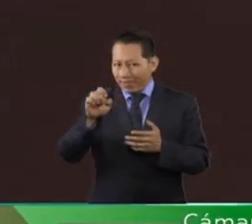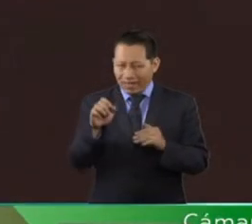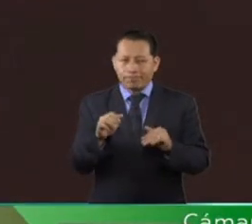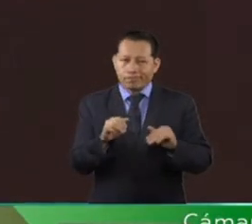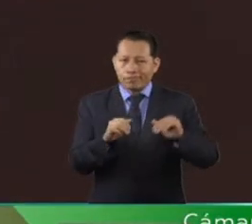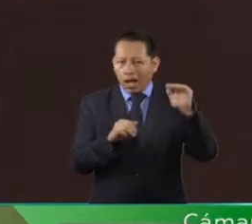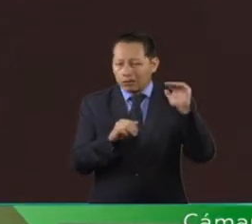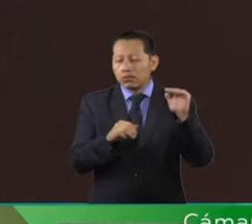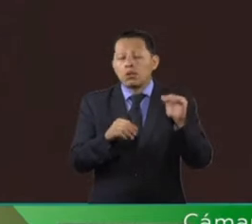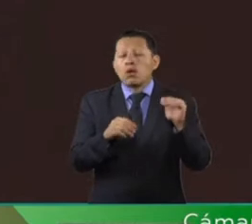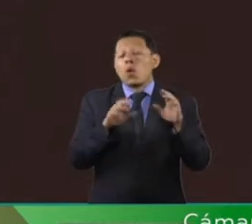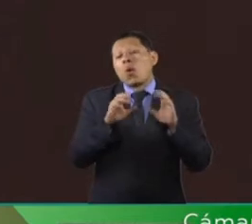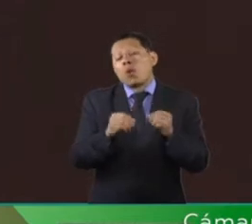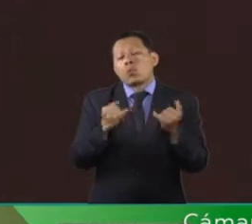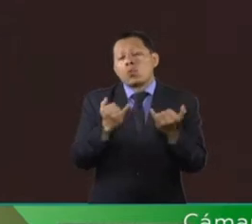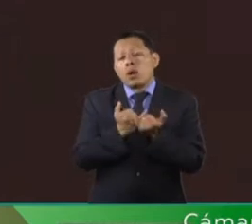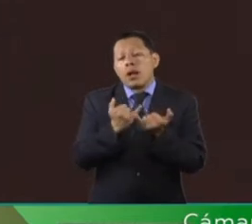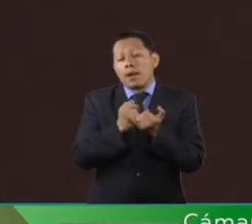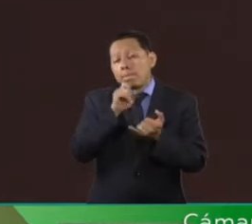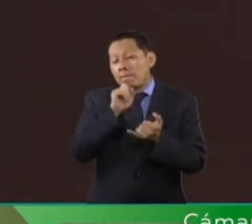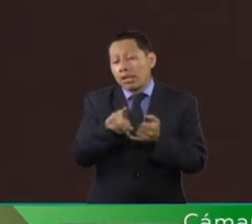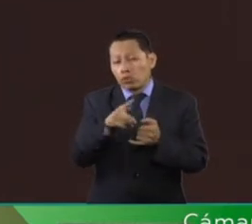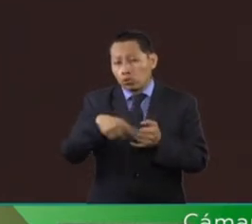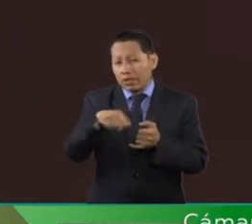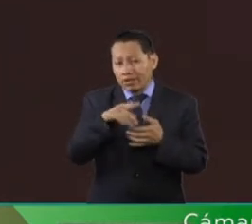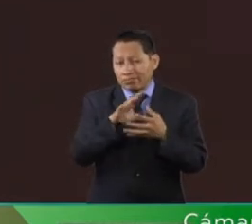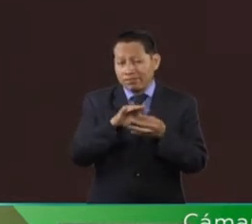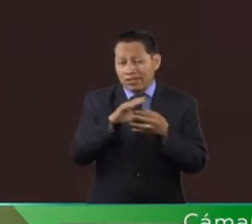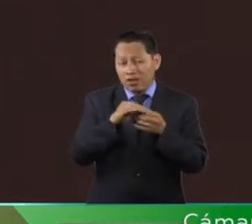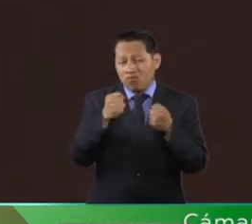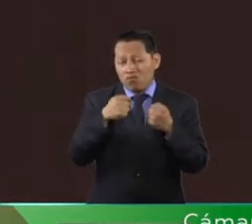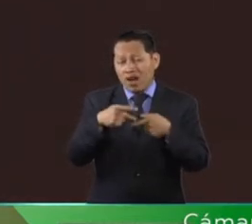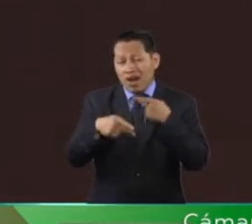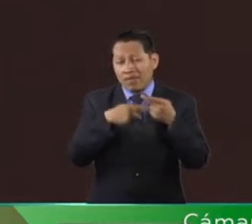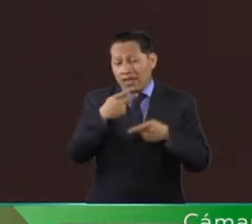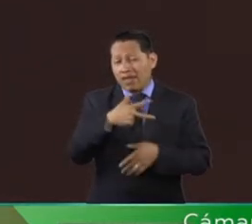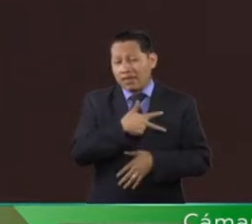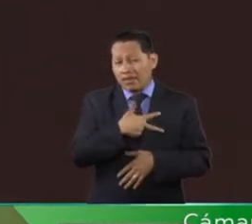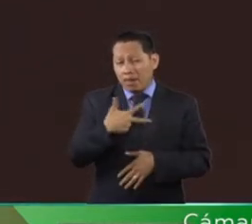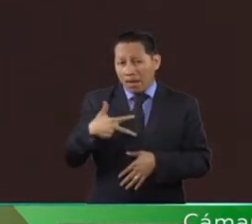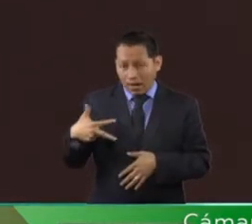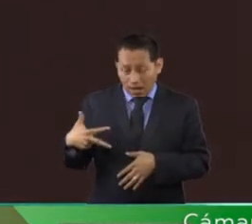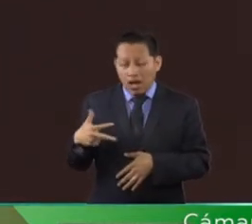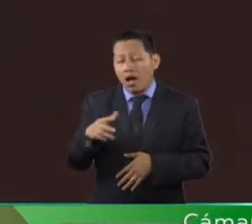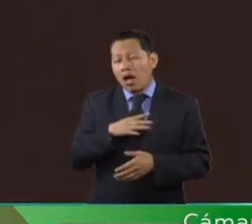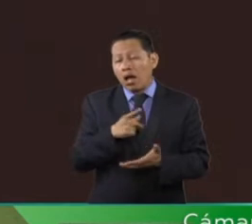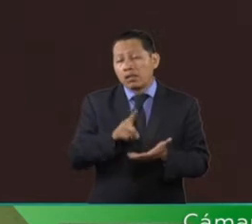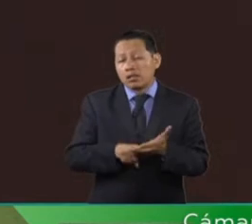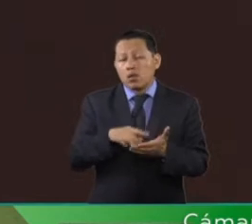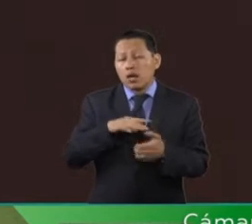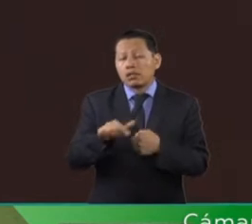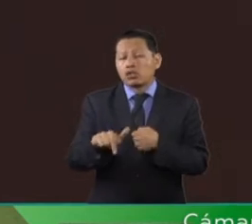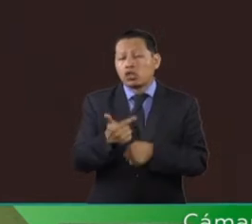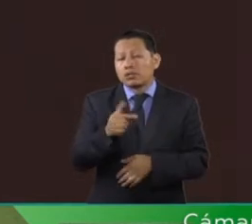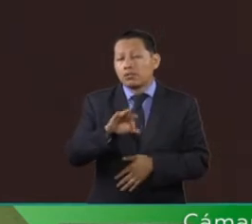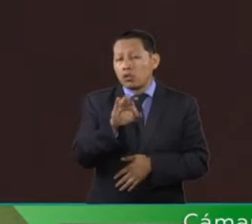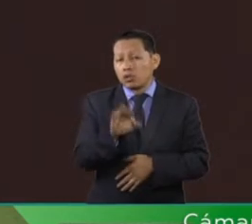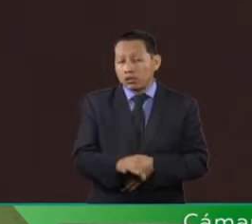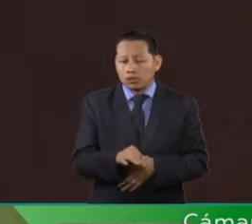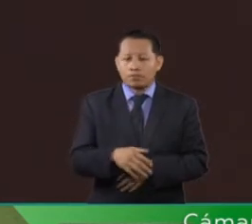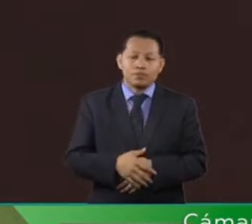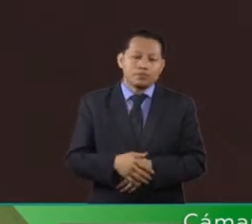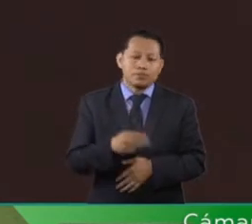que inclusive de la tan mencionada por ustedes Dinamarca, donde tan solo representa el 12%. Esto